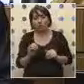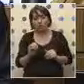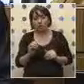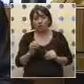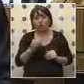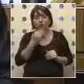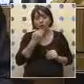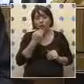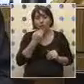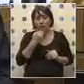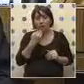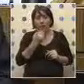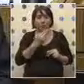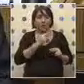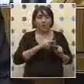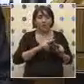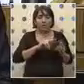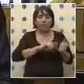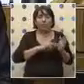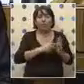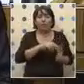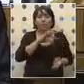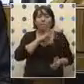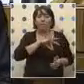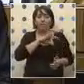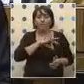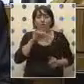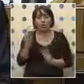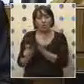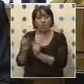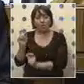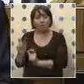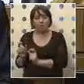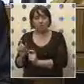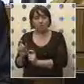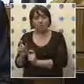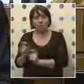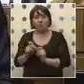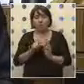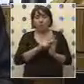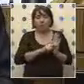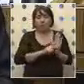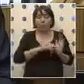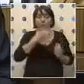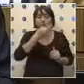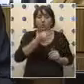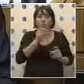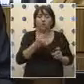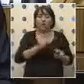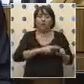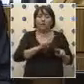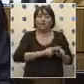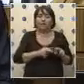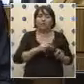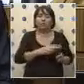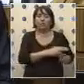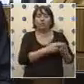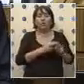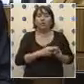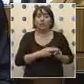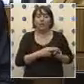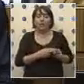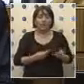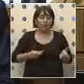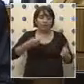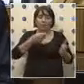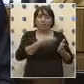va a afectar en las pensiones de las personas. El proyecto establece que esto lo deberán efectuar a las sociedades en que están invertidos, parte de estos ahorros